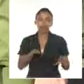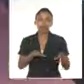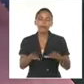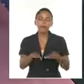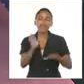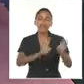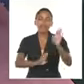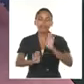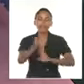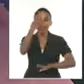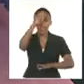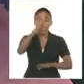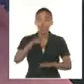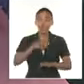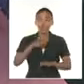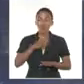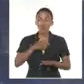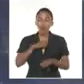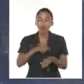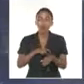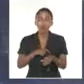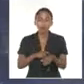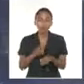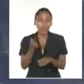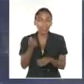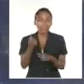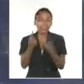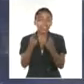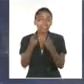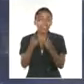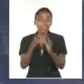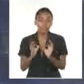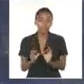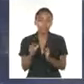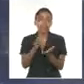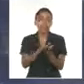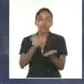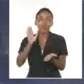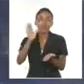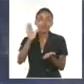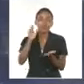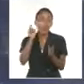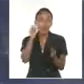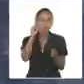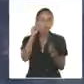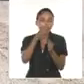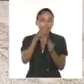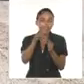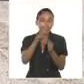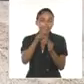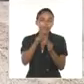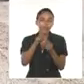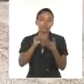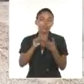el país en el momento en que así se requiera es el propósito del servicio militar al que hoy se